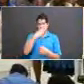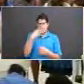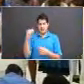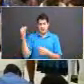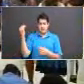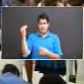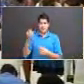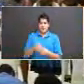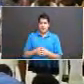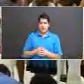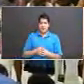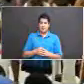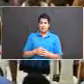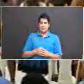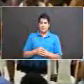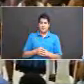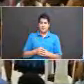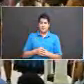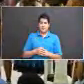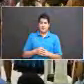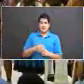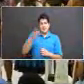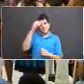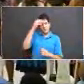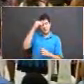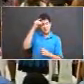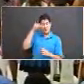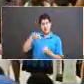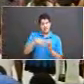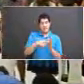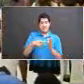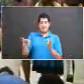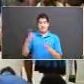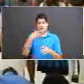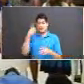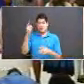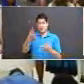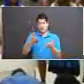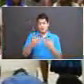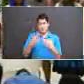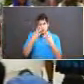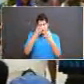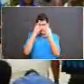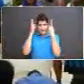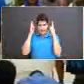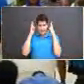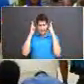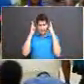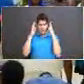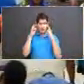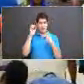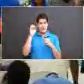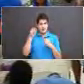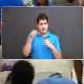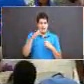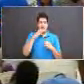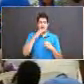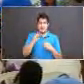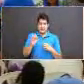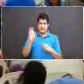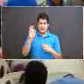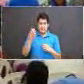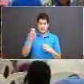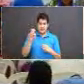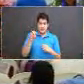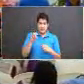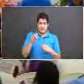espiritualmente hablando, hemos aprendido, y en este retiro Dios nos dio ese rema de que sí es